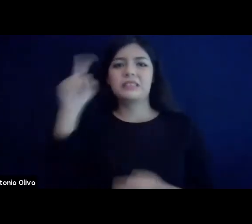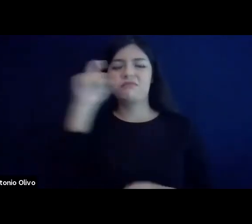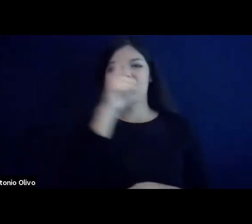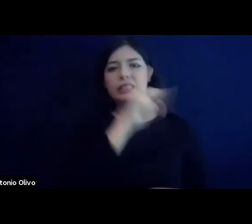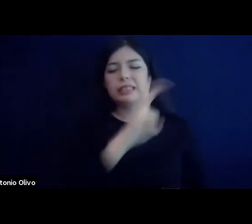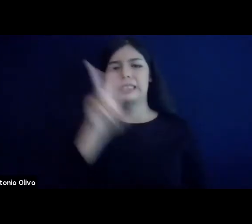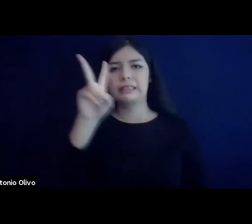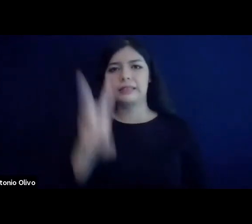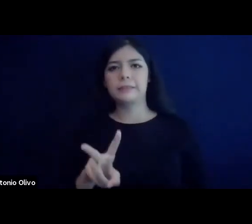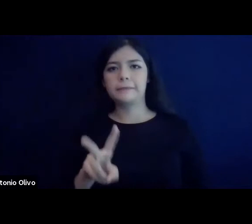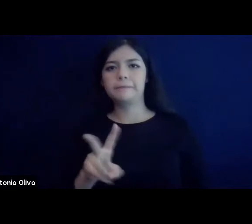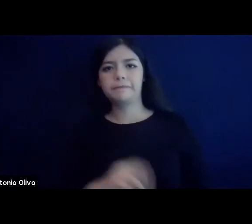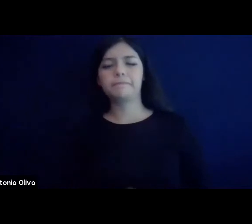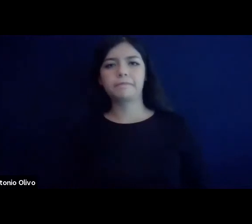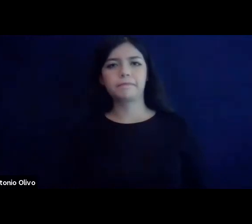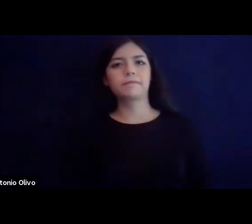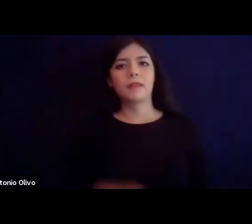estoy teniendo